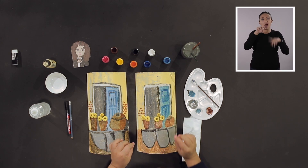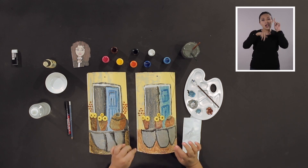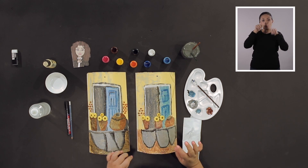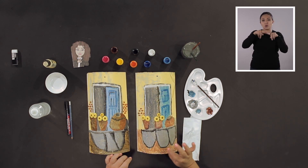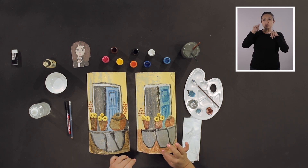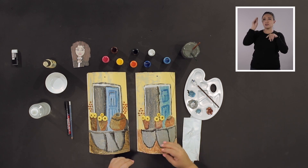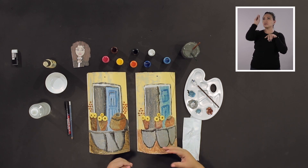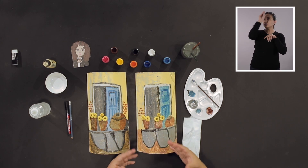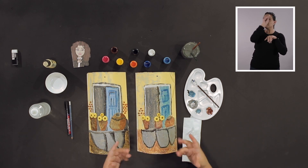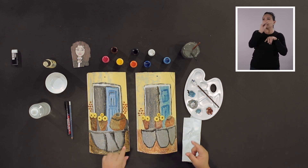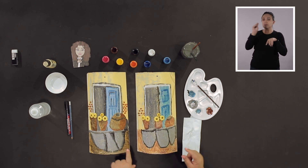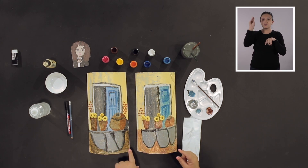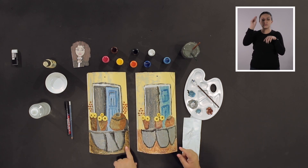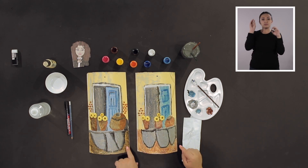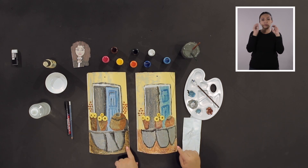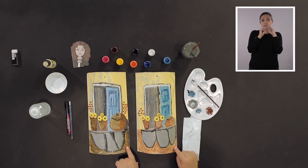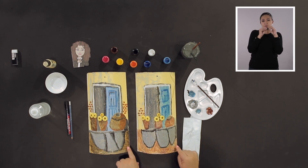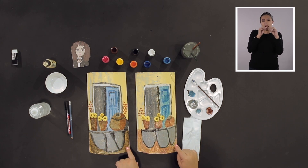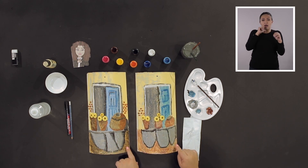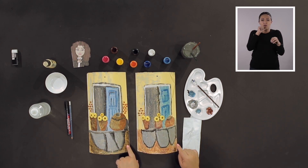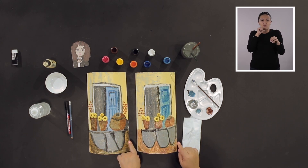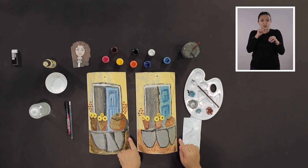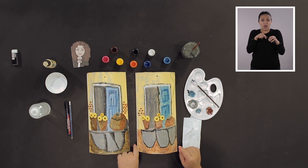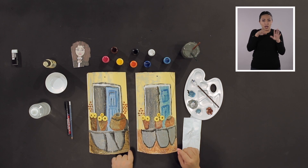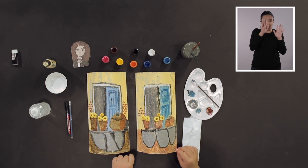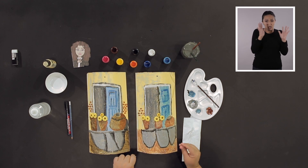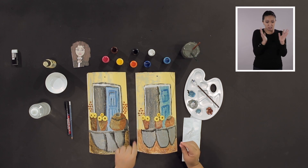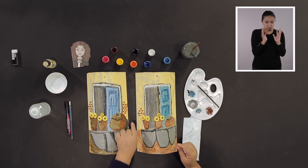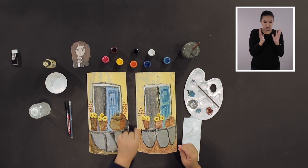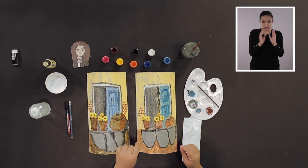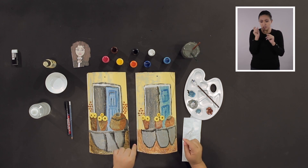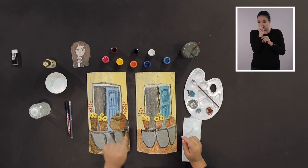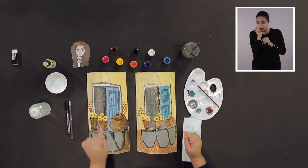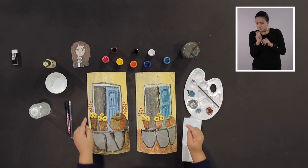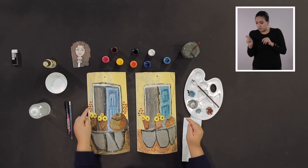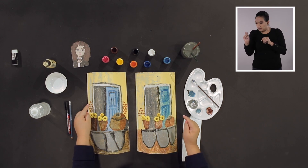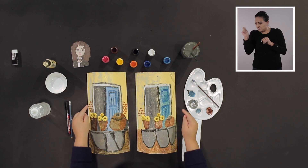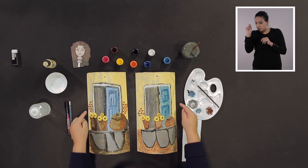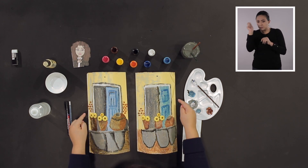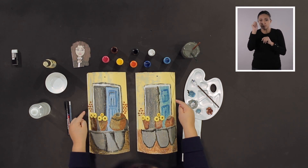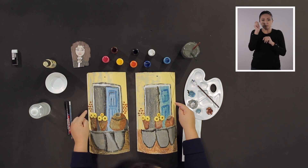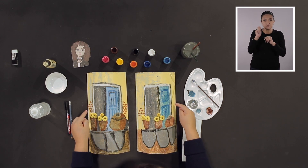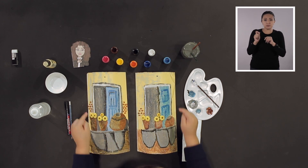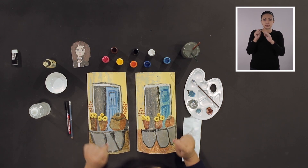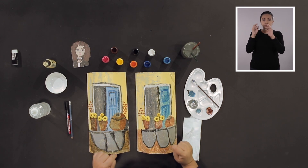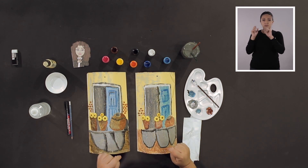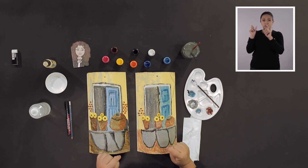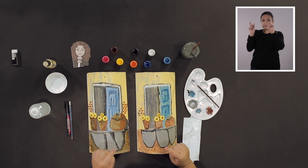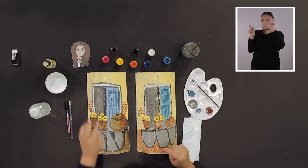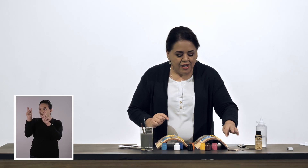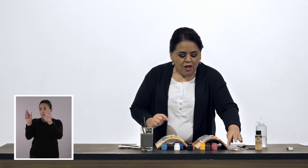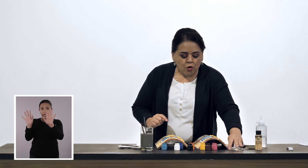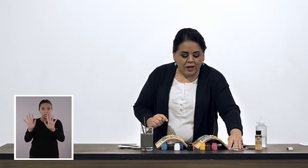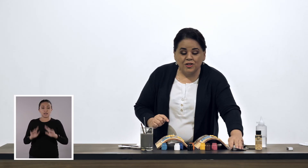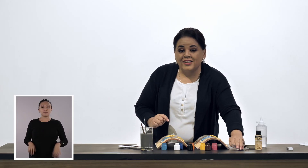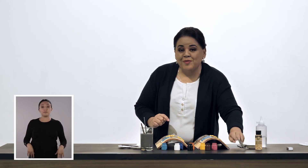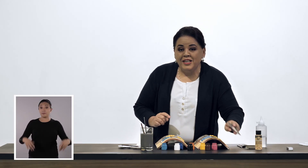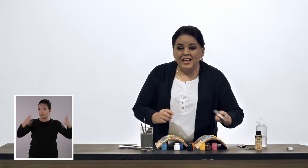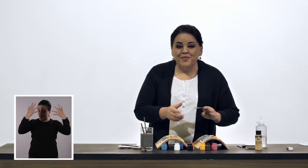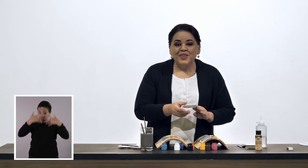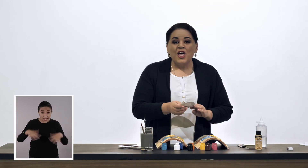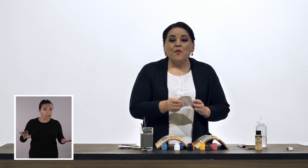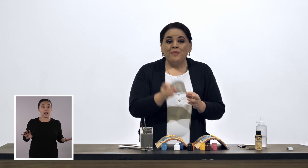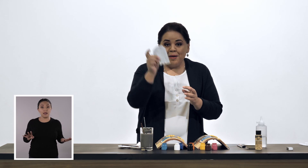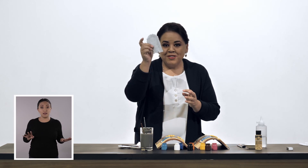aquí negros, quiero que se vea bonito, quiero hacerle estos colores un poquito más claros, me falta poner también estos ladrillitos acá. Cuando